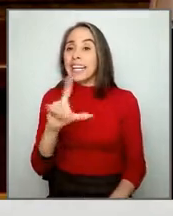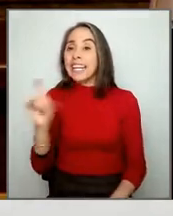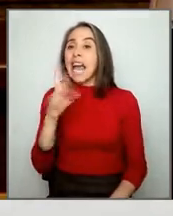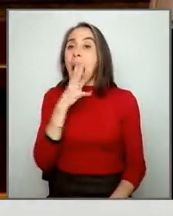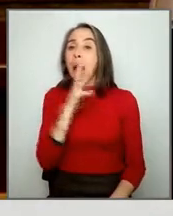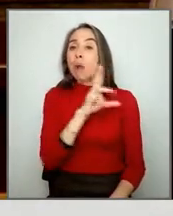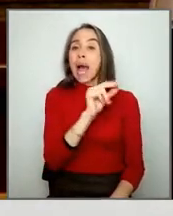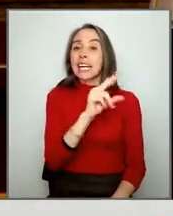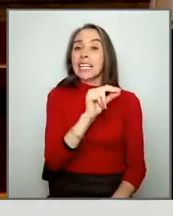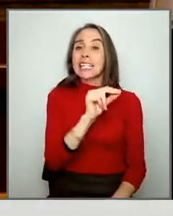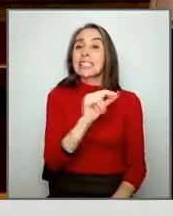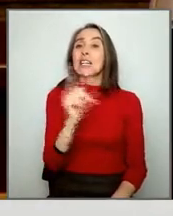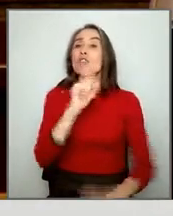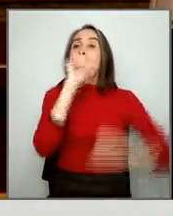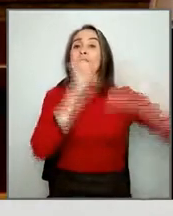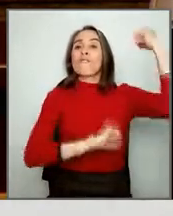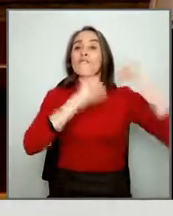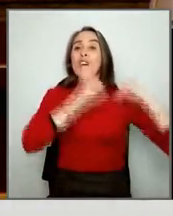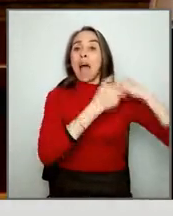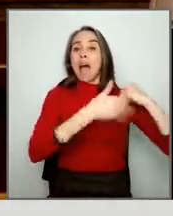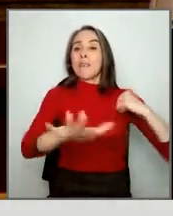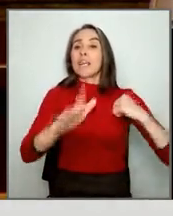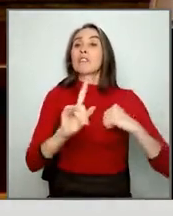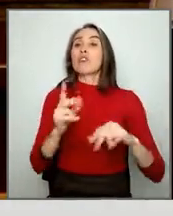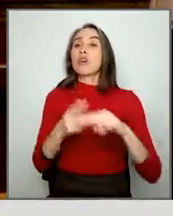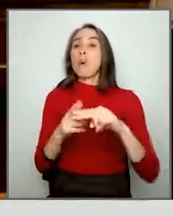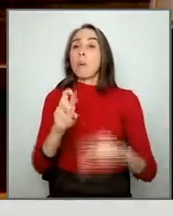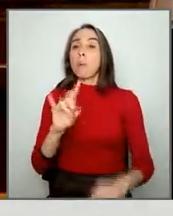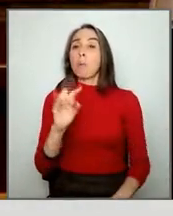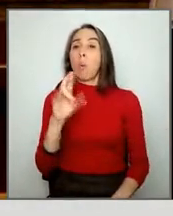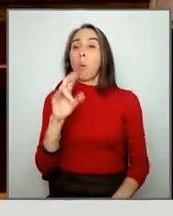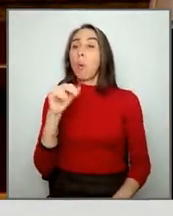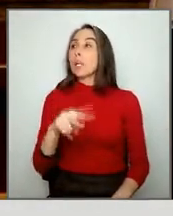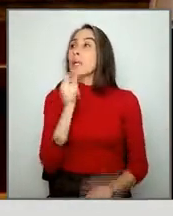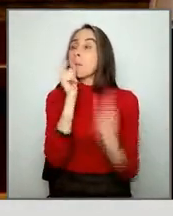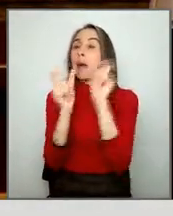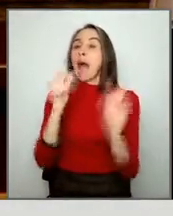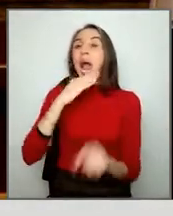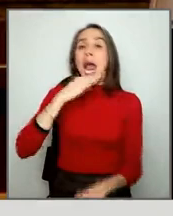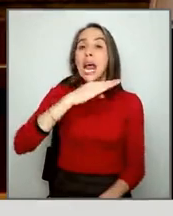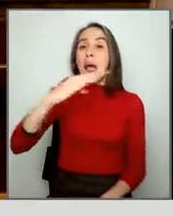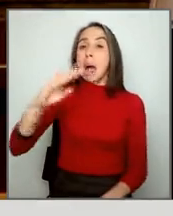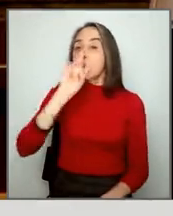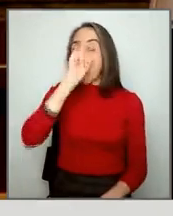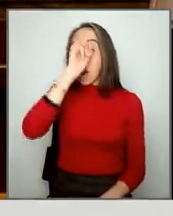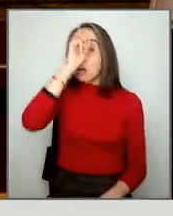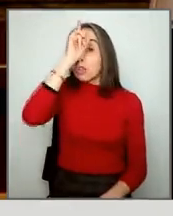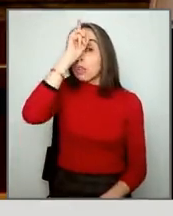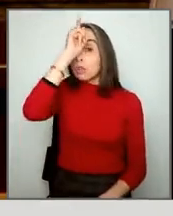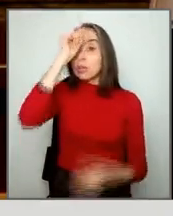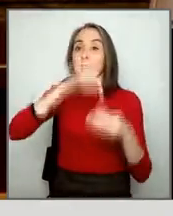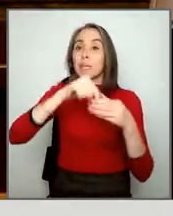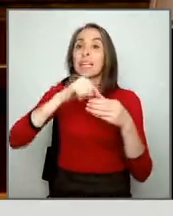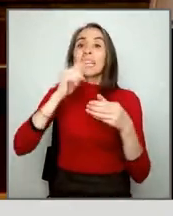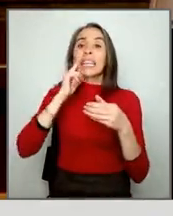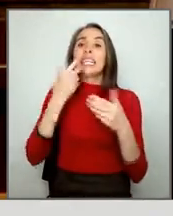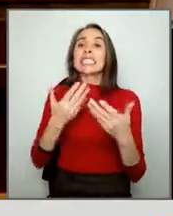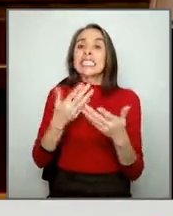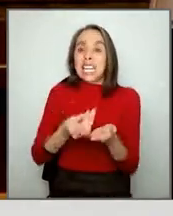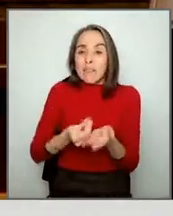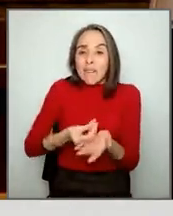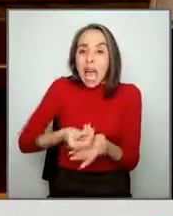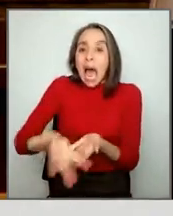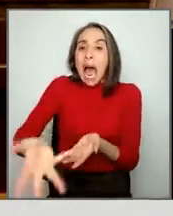residuos industriales son purines nombres que le entregan Nuestros hombres de campo residuos con alto contenido en abonos naturales que se utiliza